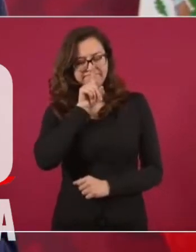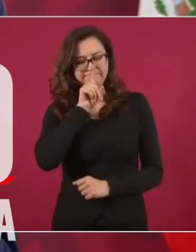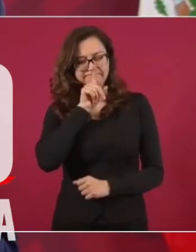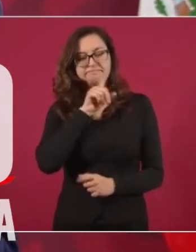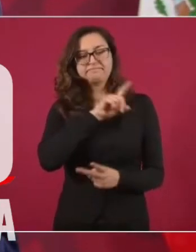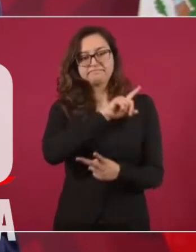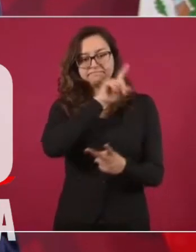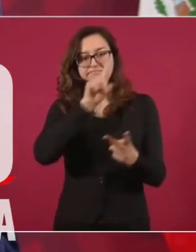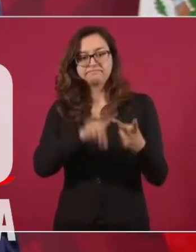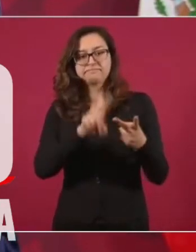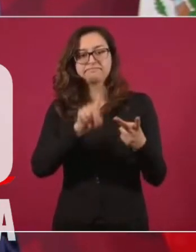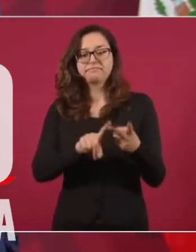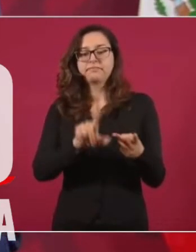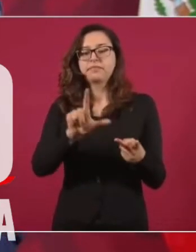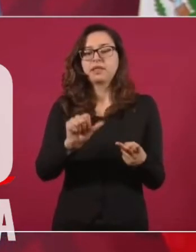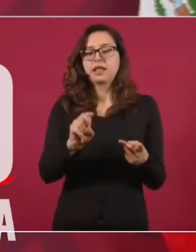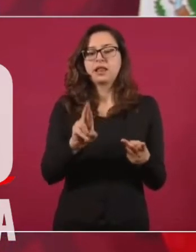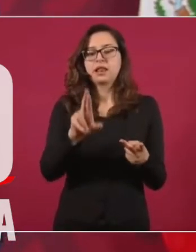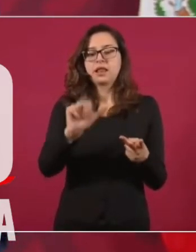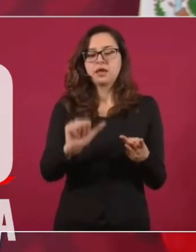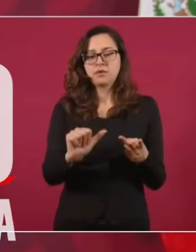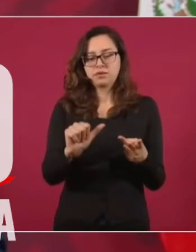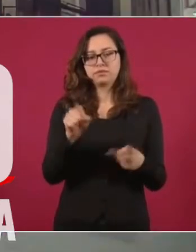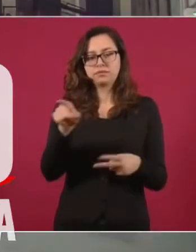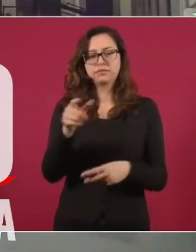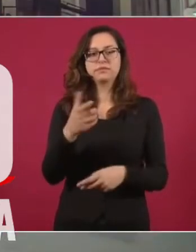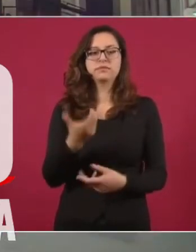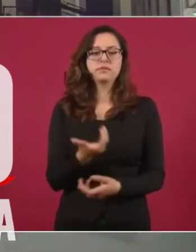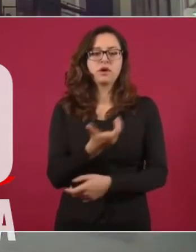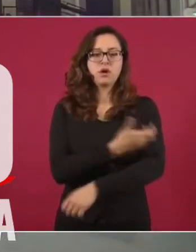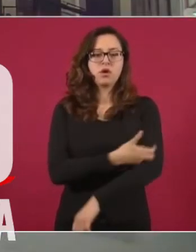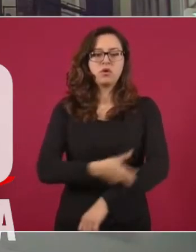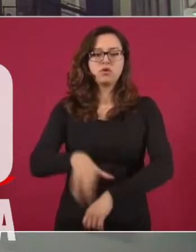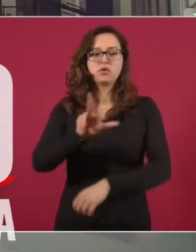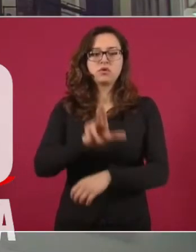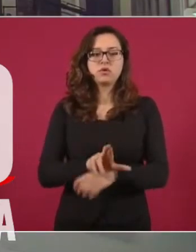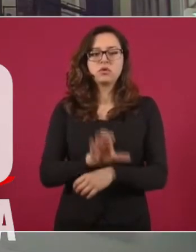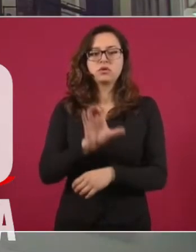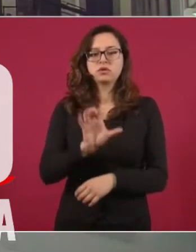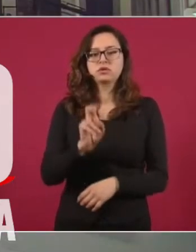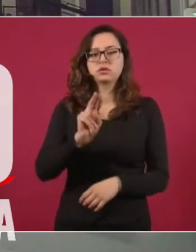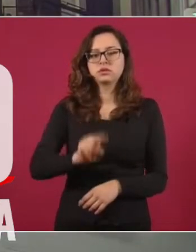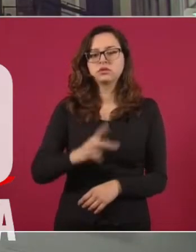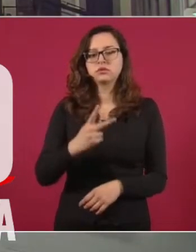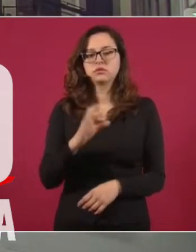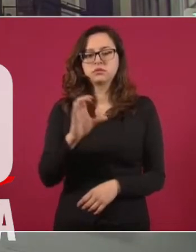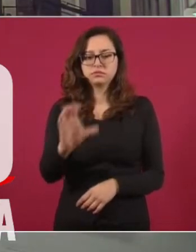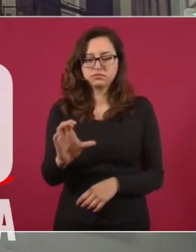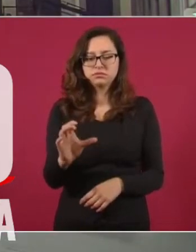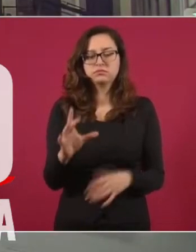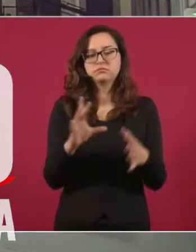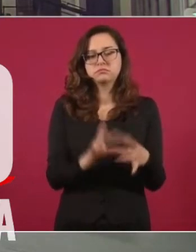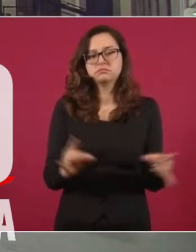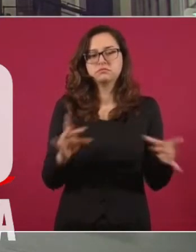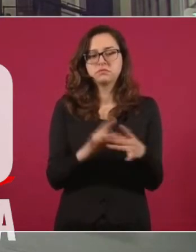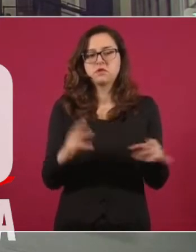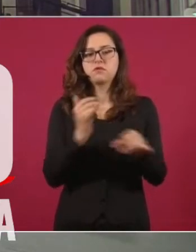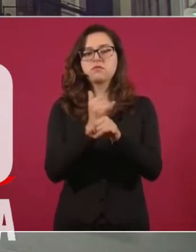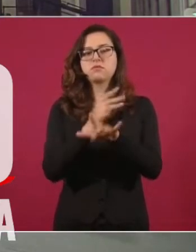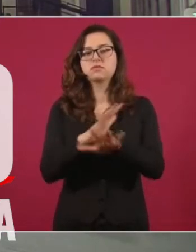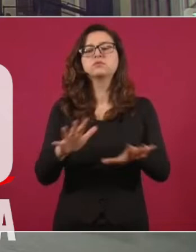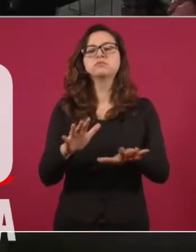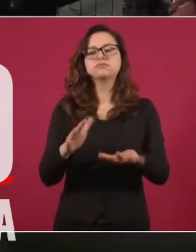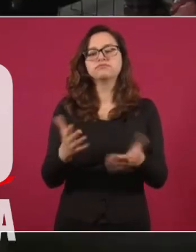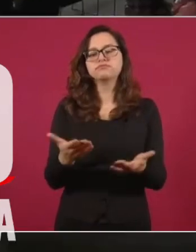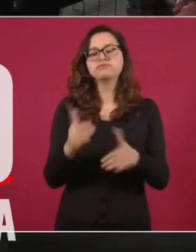coordinadora Nacional de Protección Civil nos va a informar sobre lo de la réplica de hoy en la madrugada